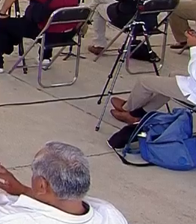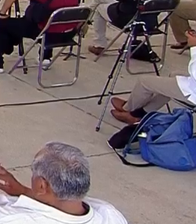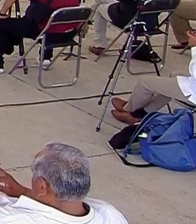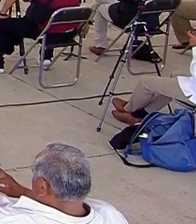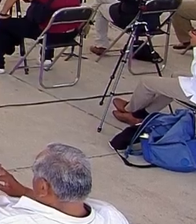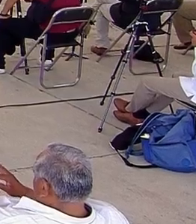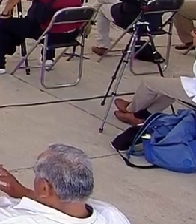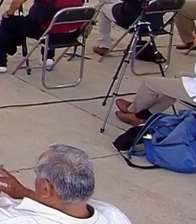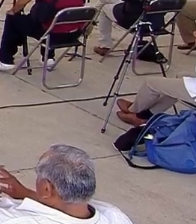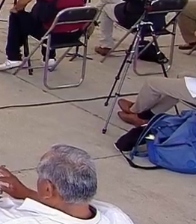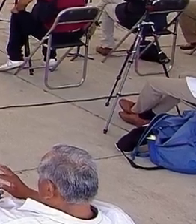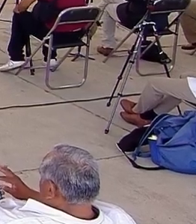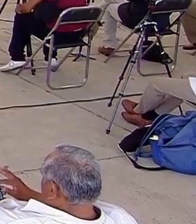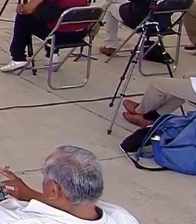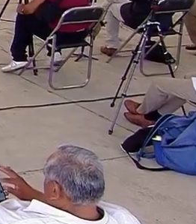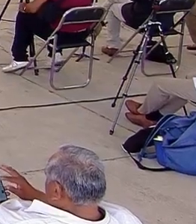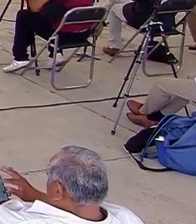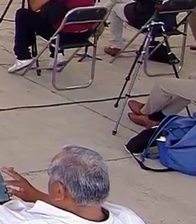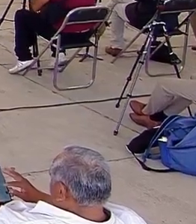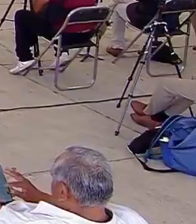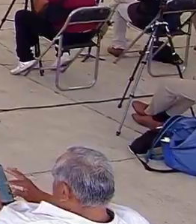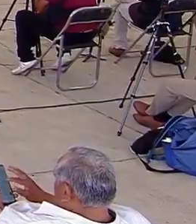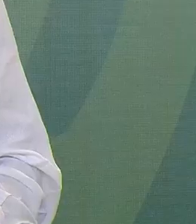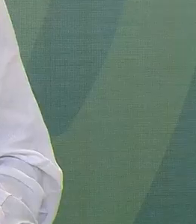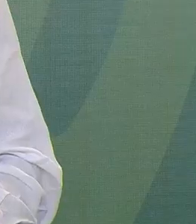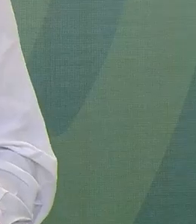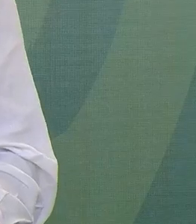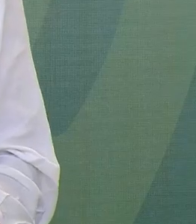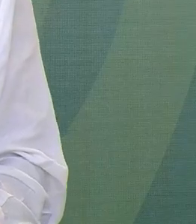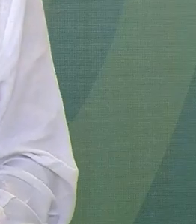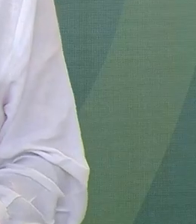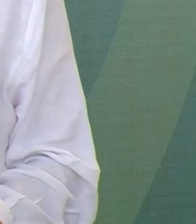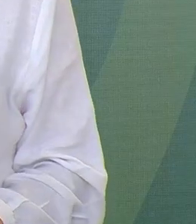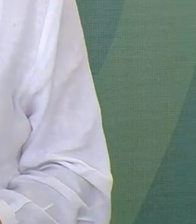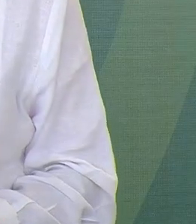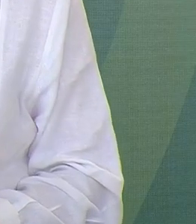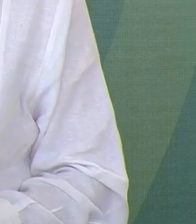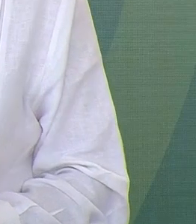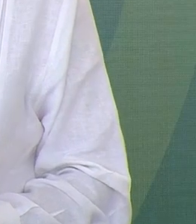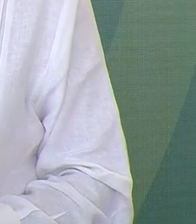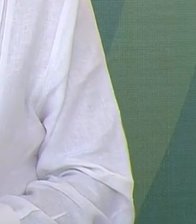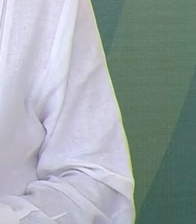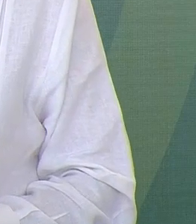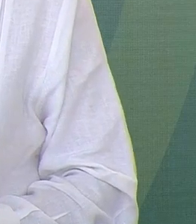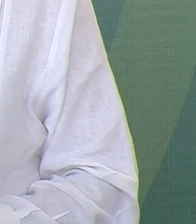tiene mucha conciencia política y ellos no aceptan